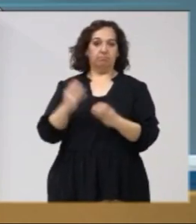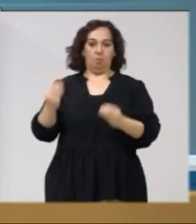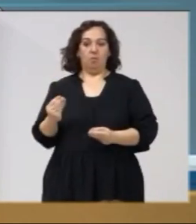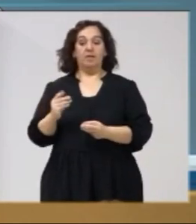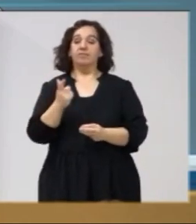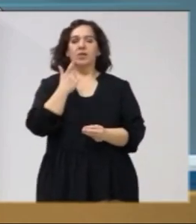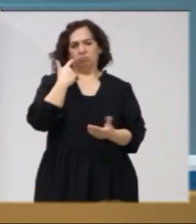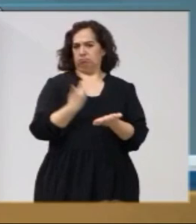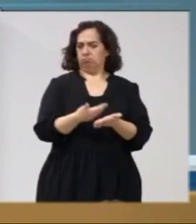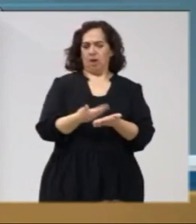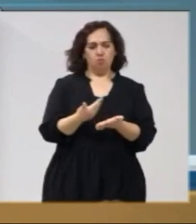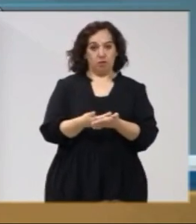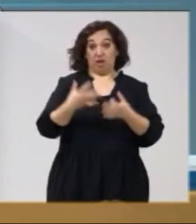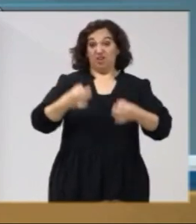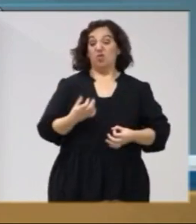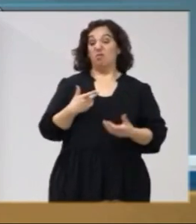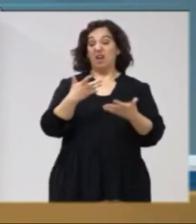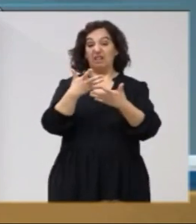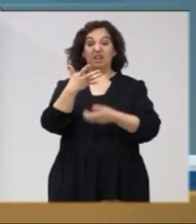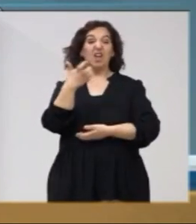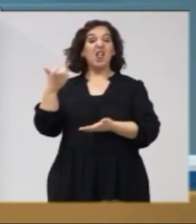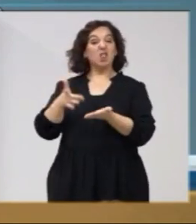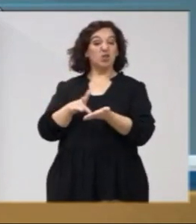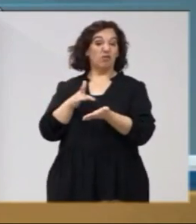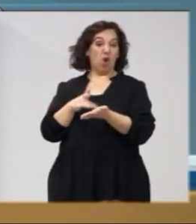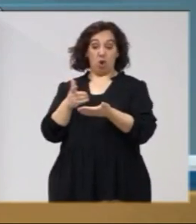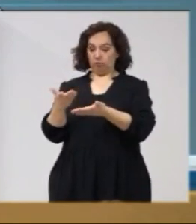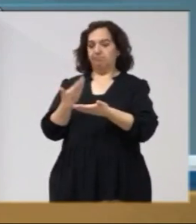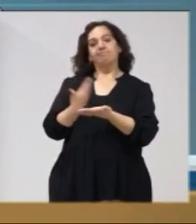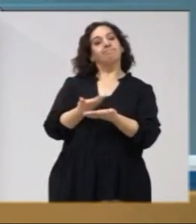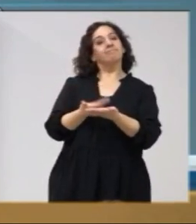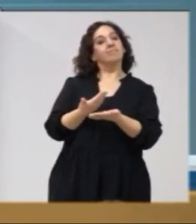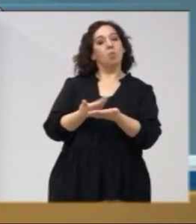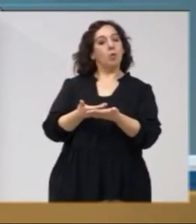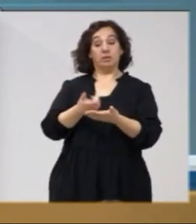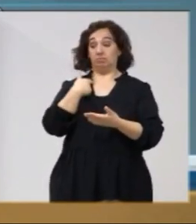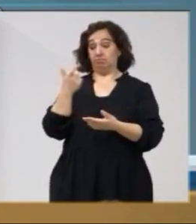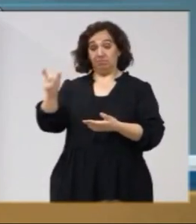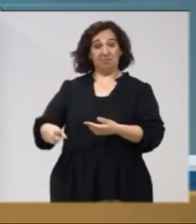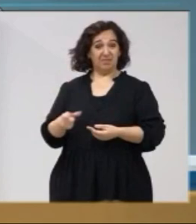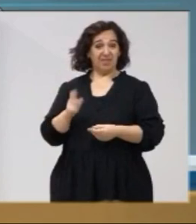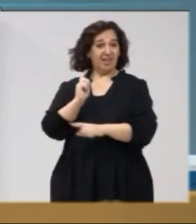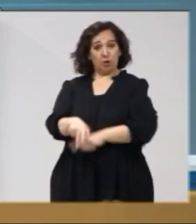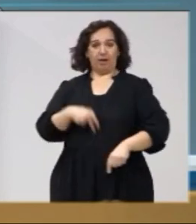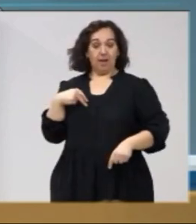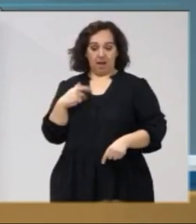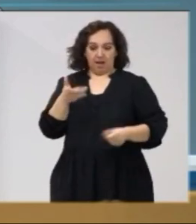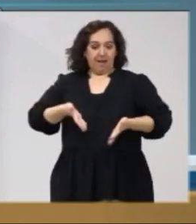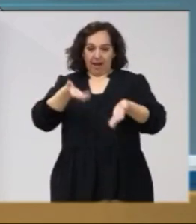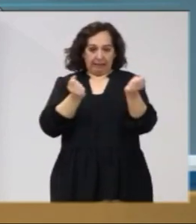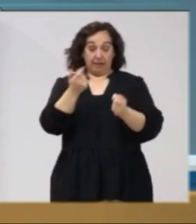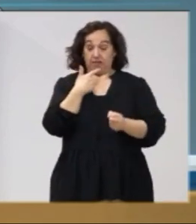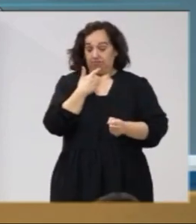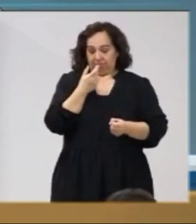seguro, como lo demuestran esos 500 folios, que estaba en total desconocimiento de lo que estaba